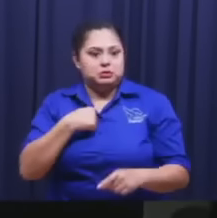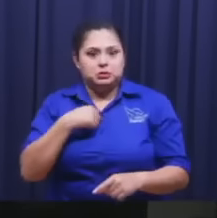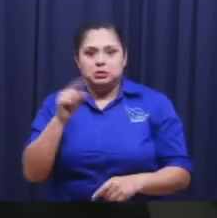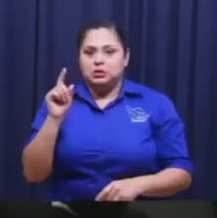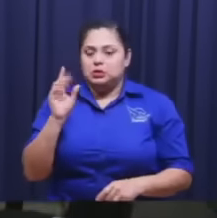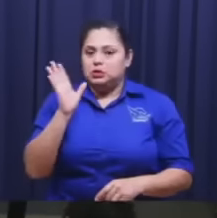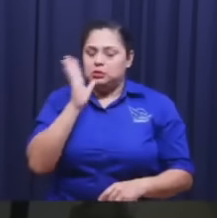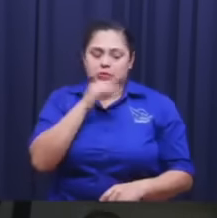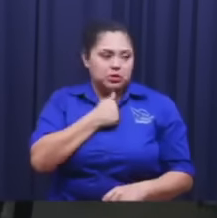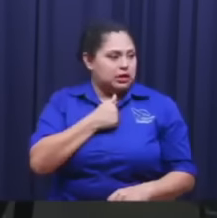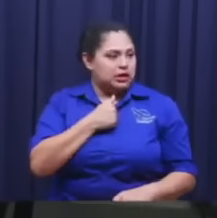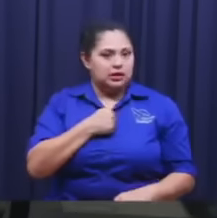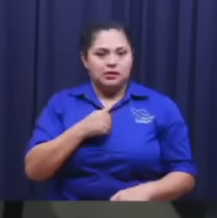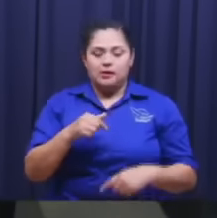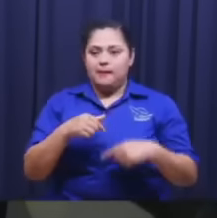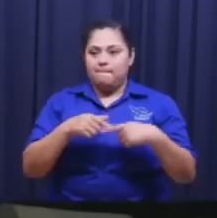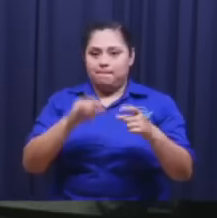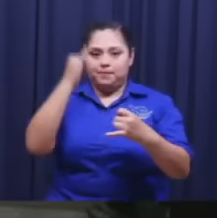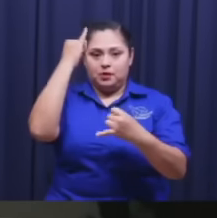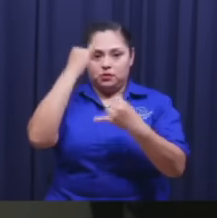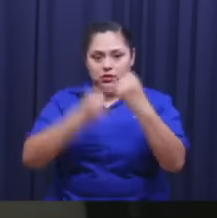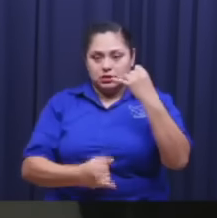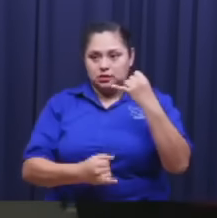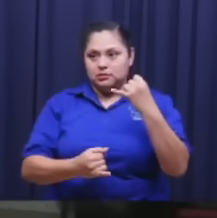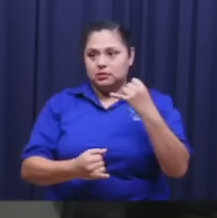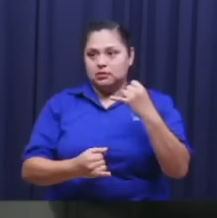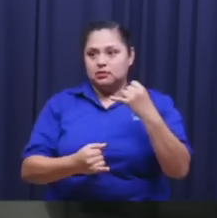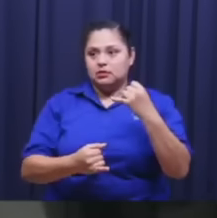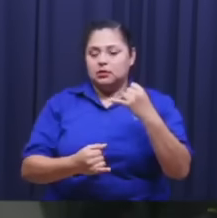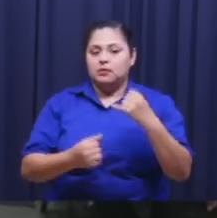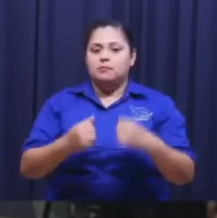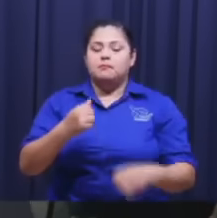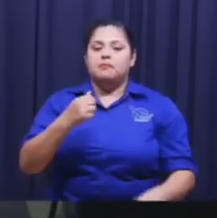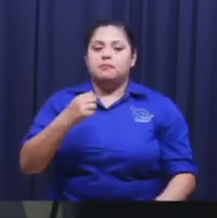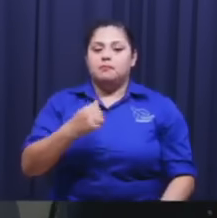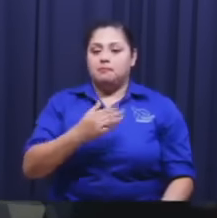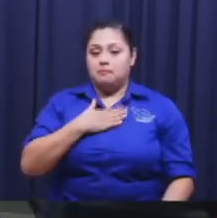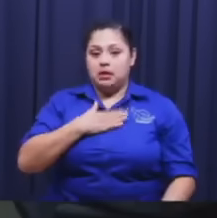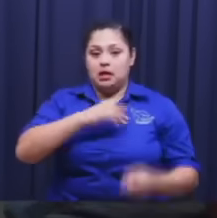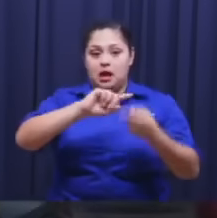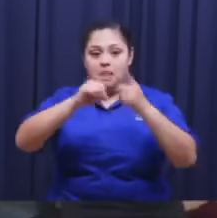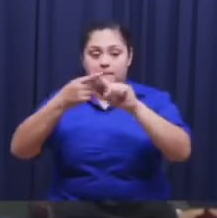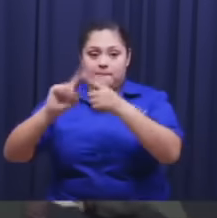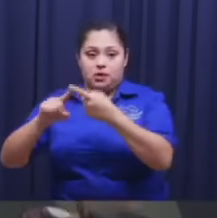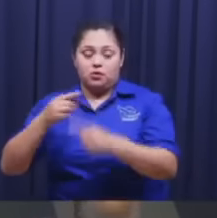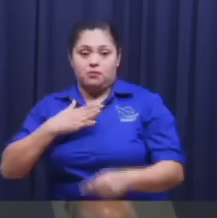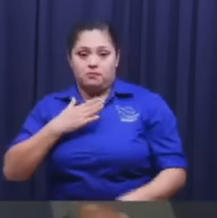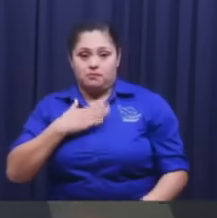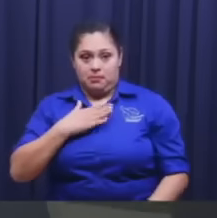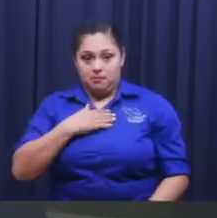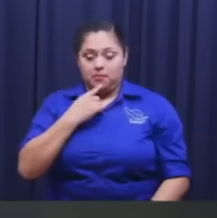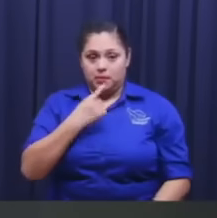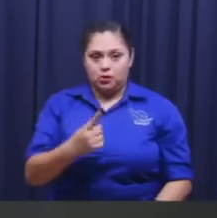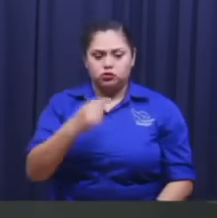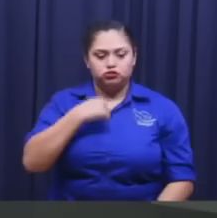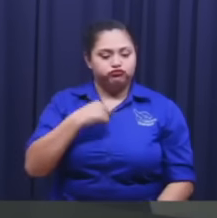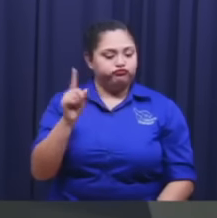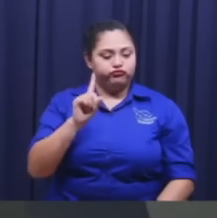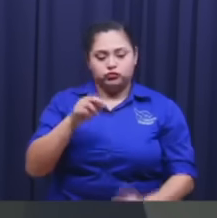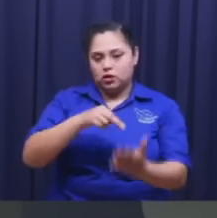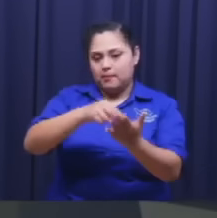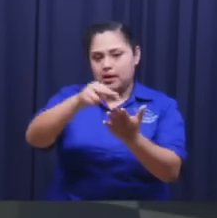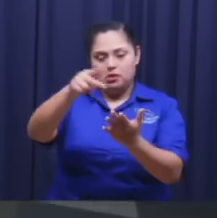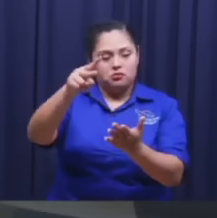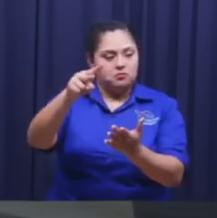Pero en el último trecho sí me dio pena que él me dijo, yo ya no camino, me dijo. Si